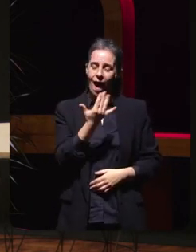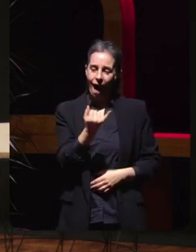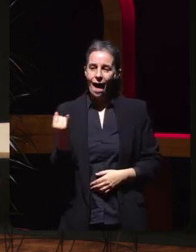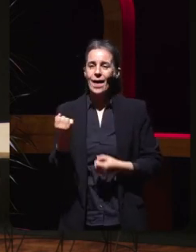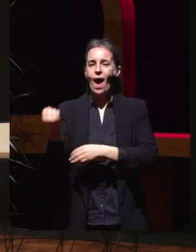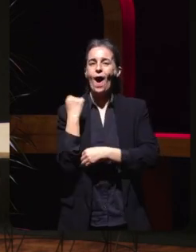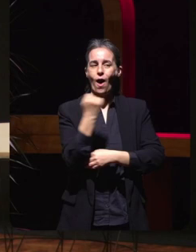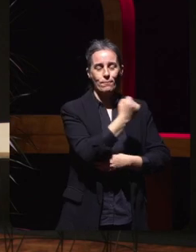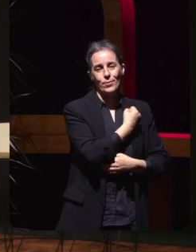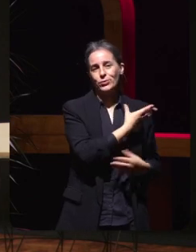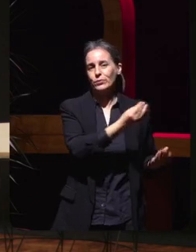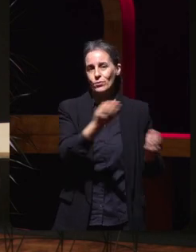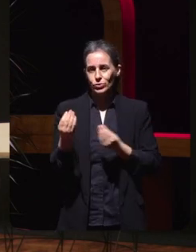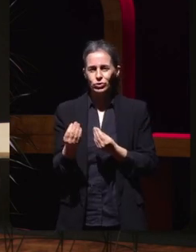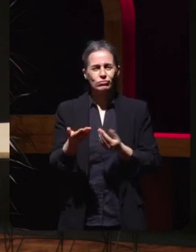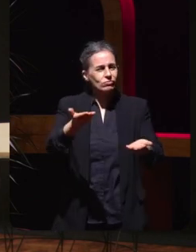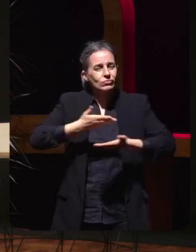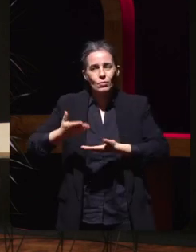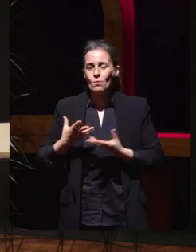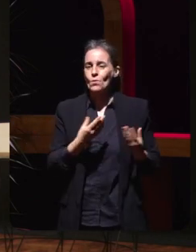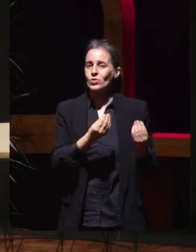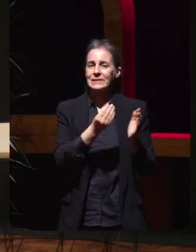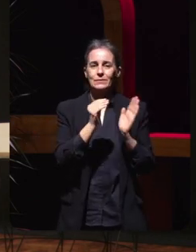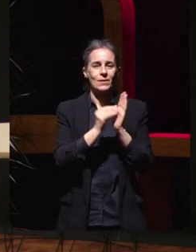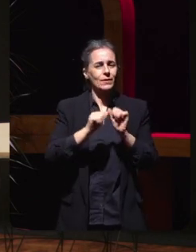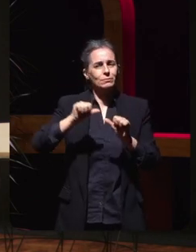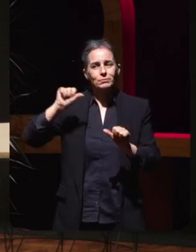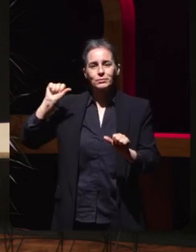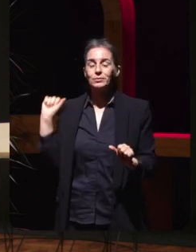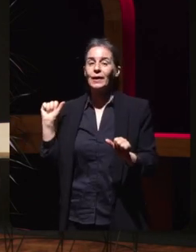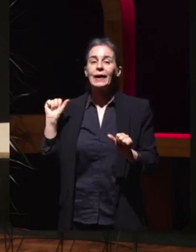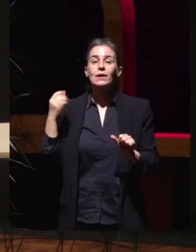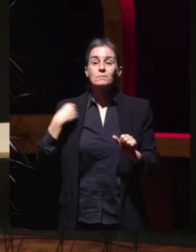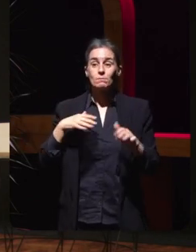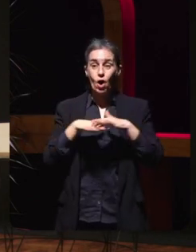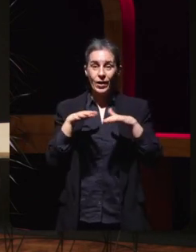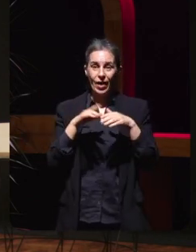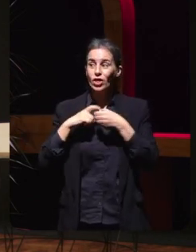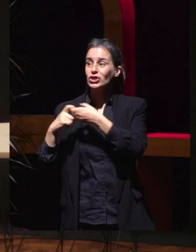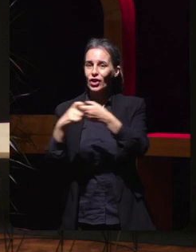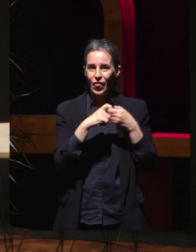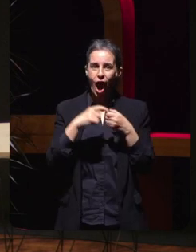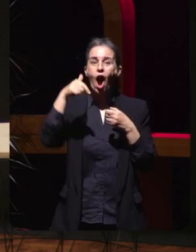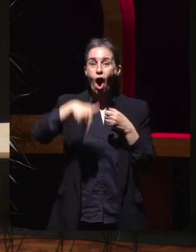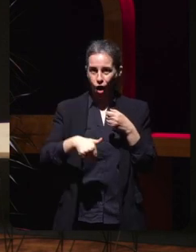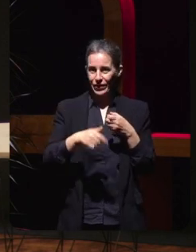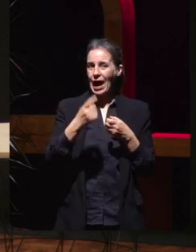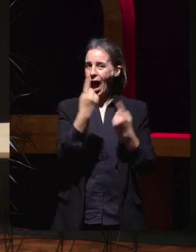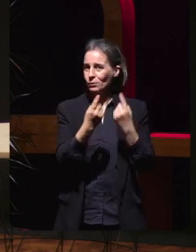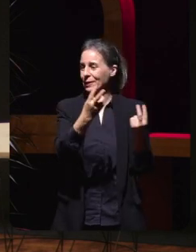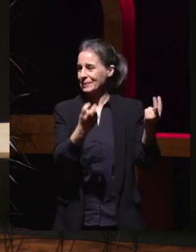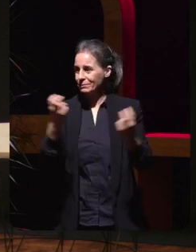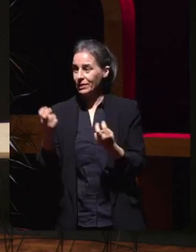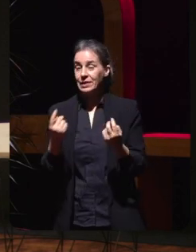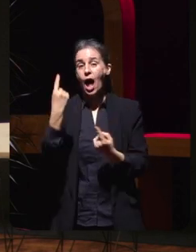que me tenga ayudado tantísimo en tantas ocasiones no en parte de esas redes sororidad está kosse otra parte está viendo esto